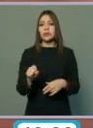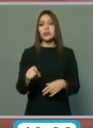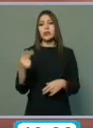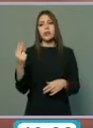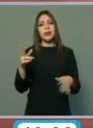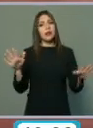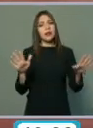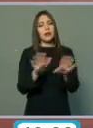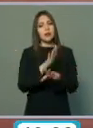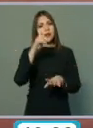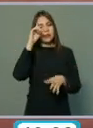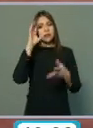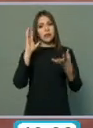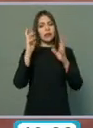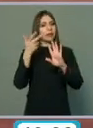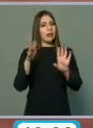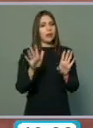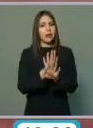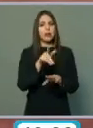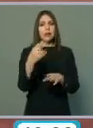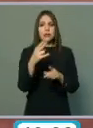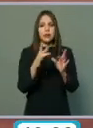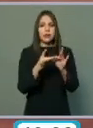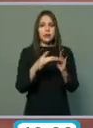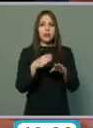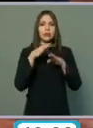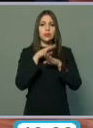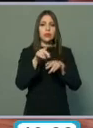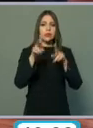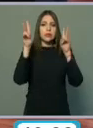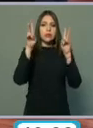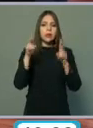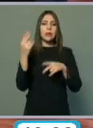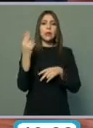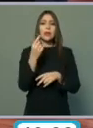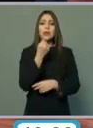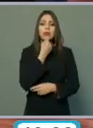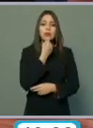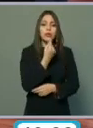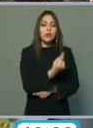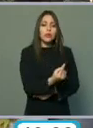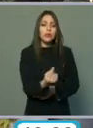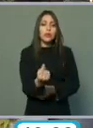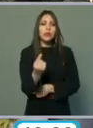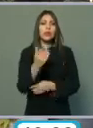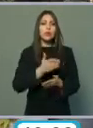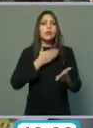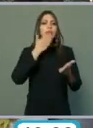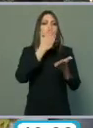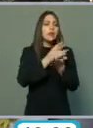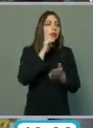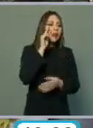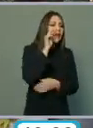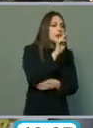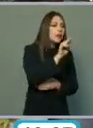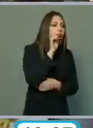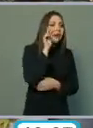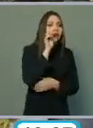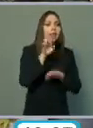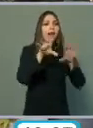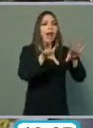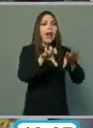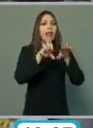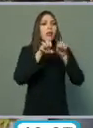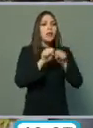que se hable del tema y se lleve al niño a un refugio, a que elija a quién adoptar, a que en una caja